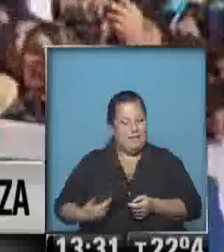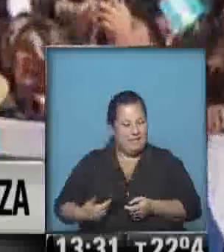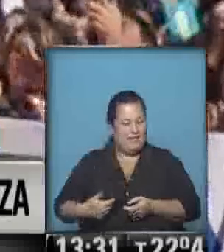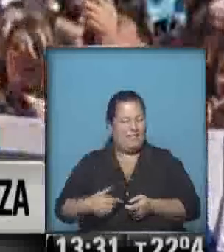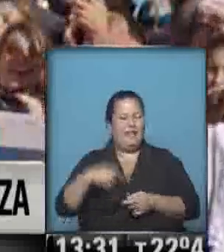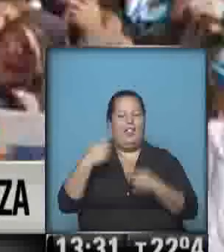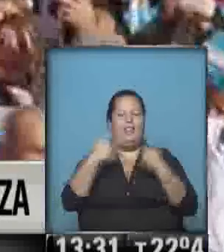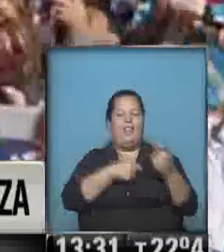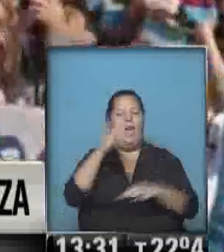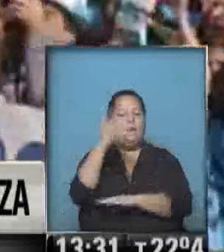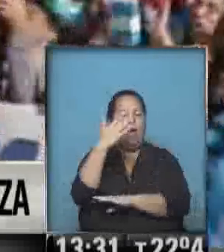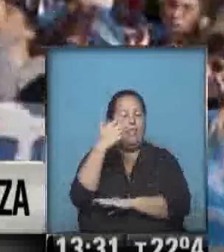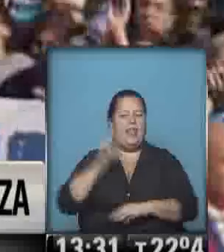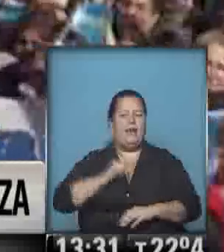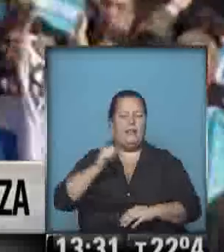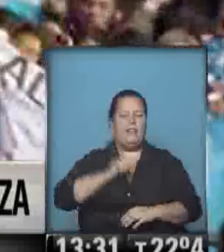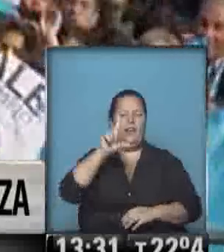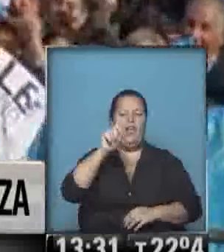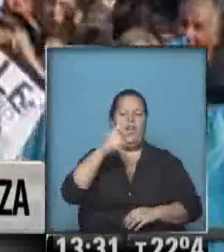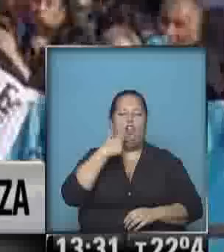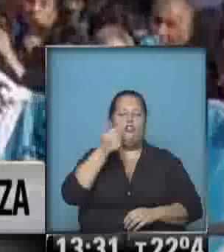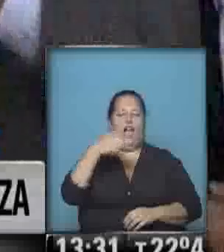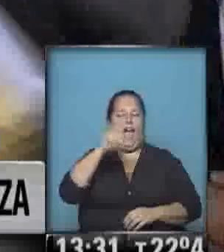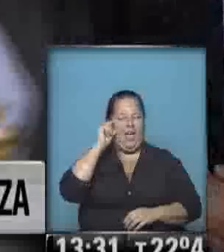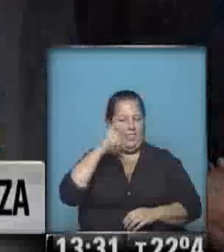recibe la bandera del Ejército de los Andes.